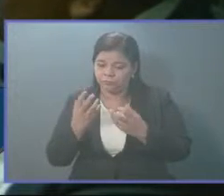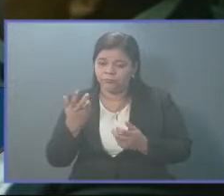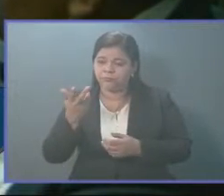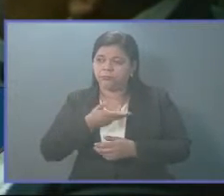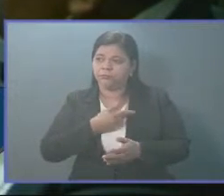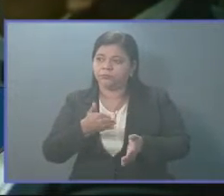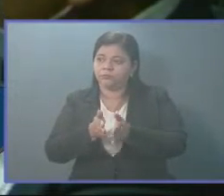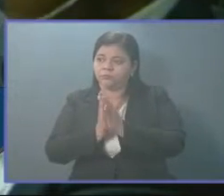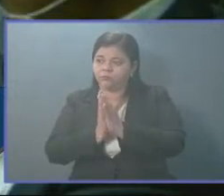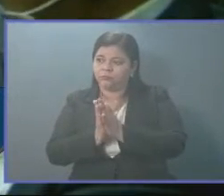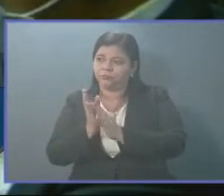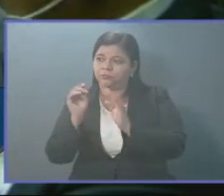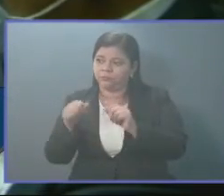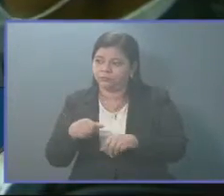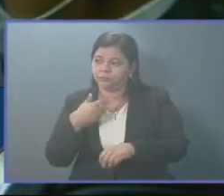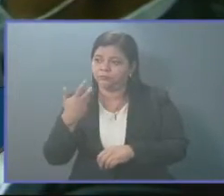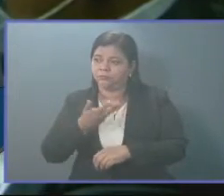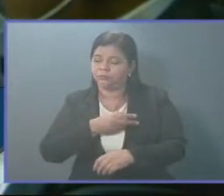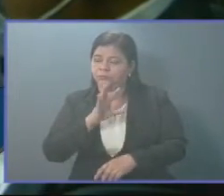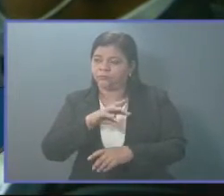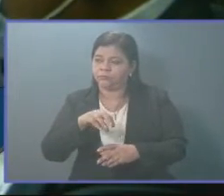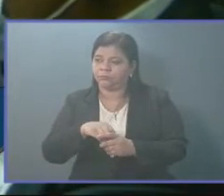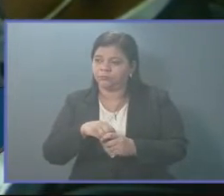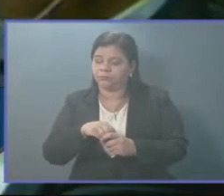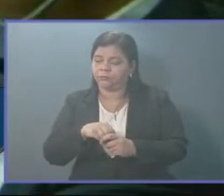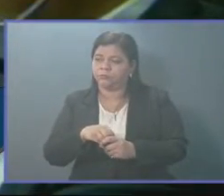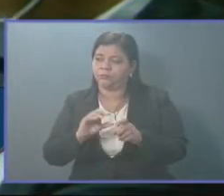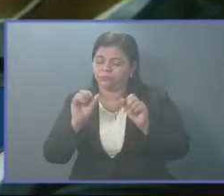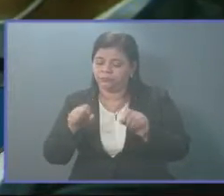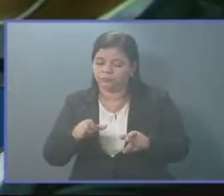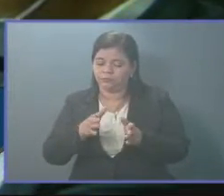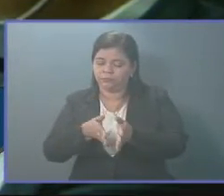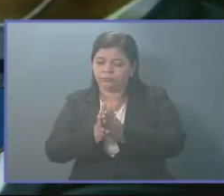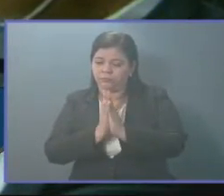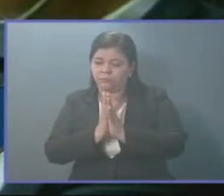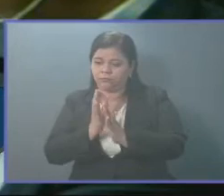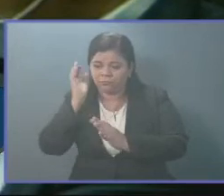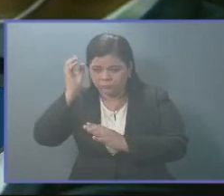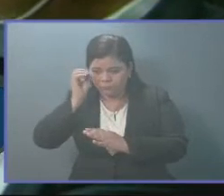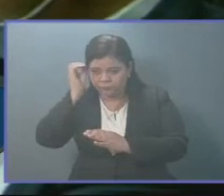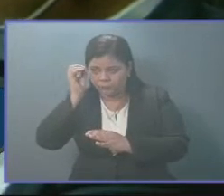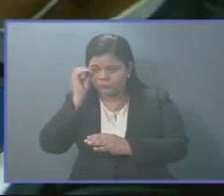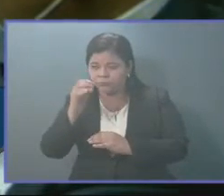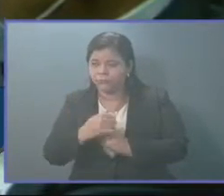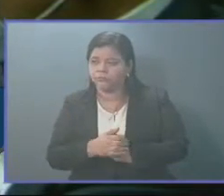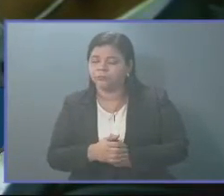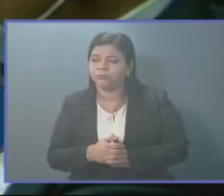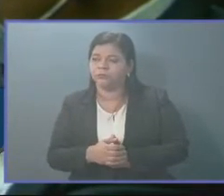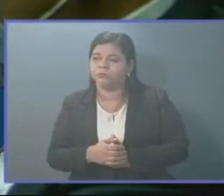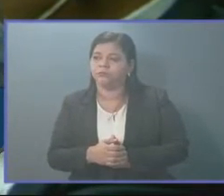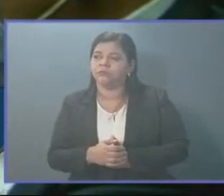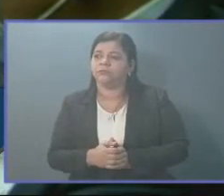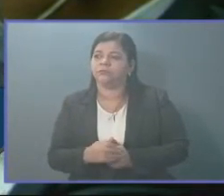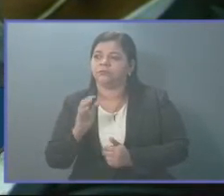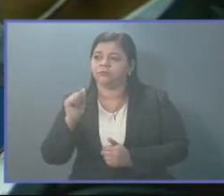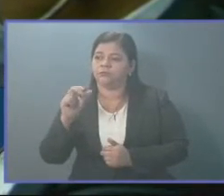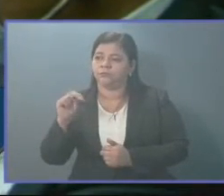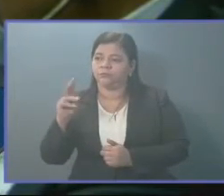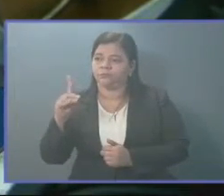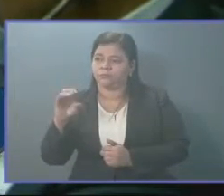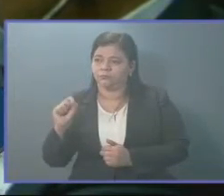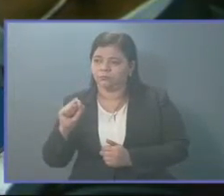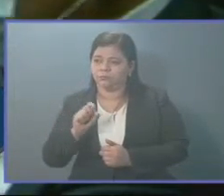pedirle que se incorporara el pedir la opinión de antes 21 de